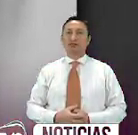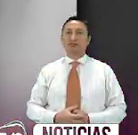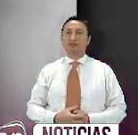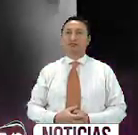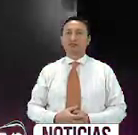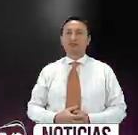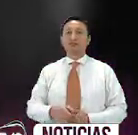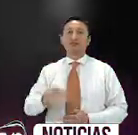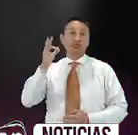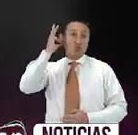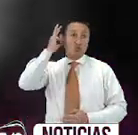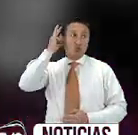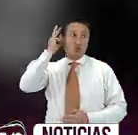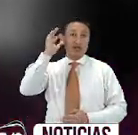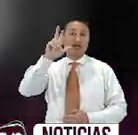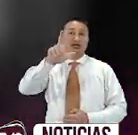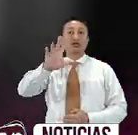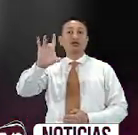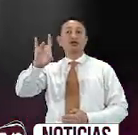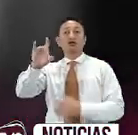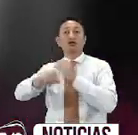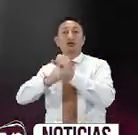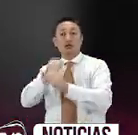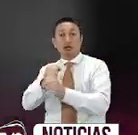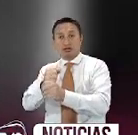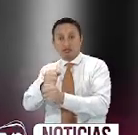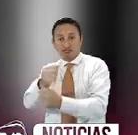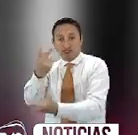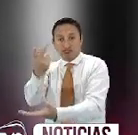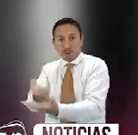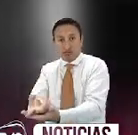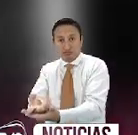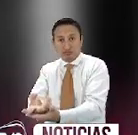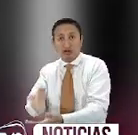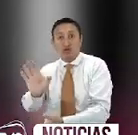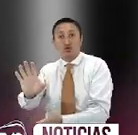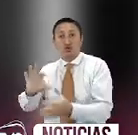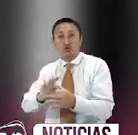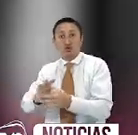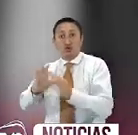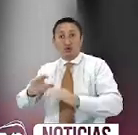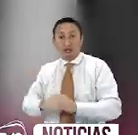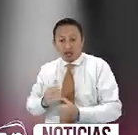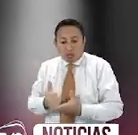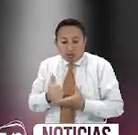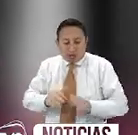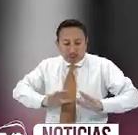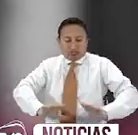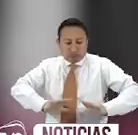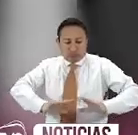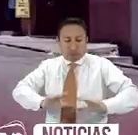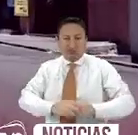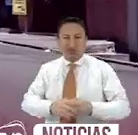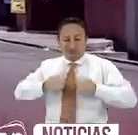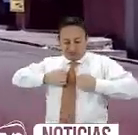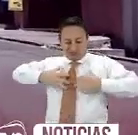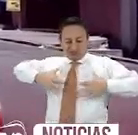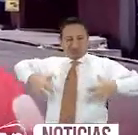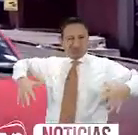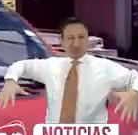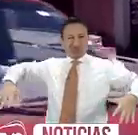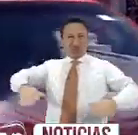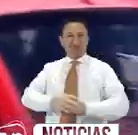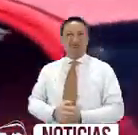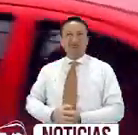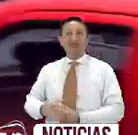La mujer de 38 años quedó tendida en el piso. Una compañera trataba de reanimarla en medio de un charco de sangre.